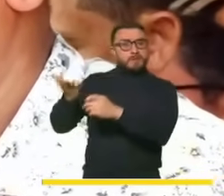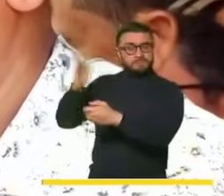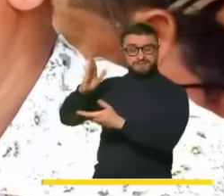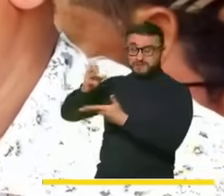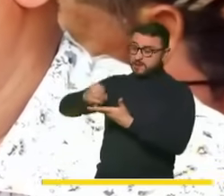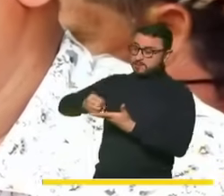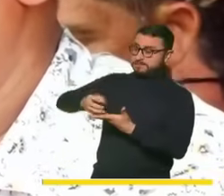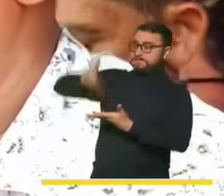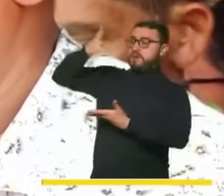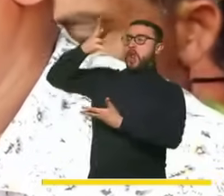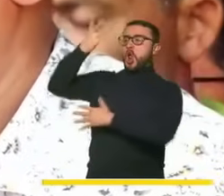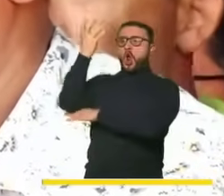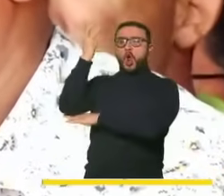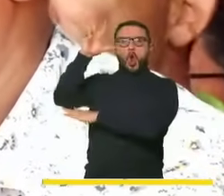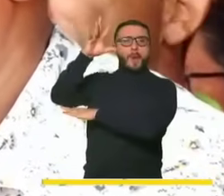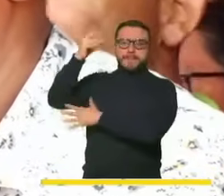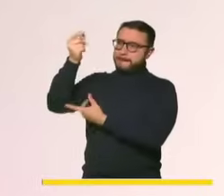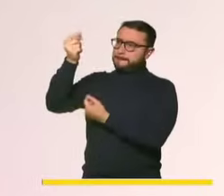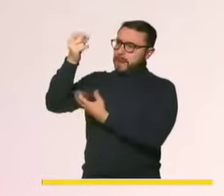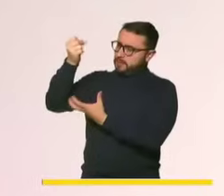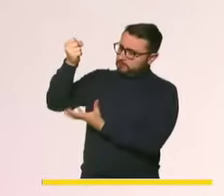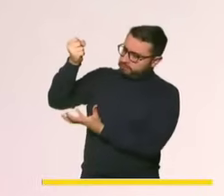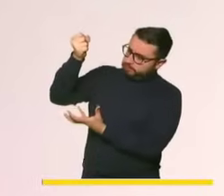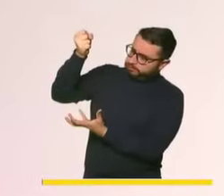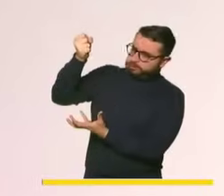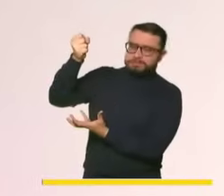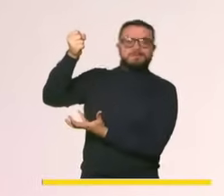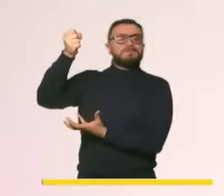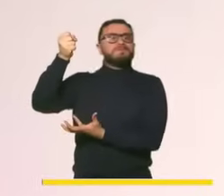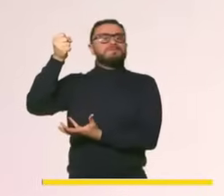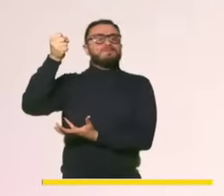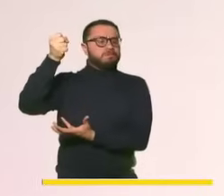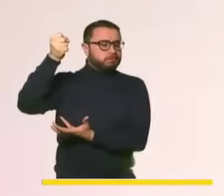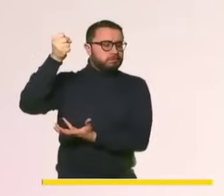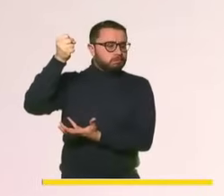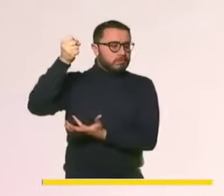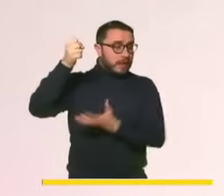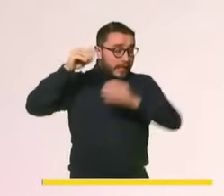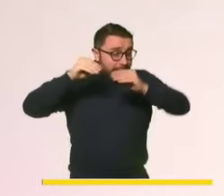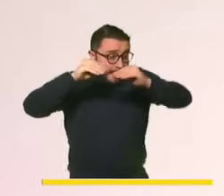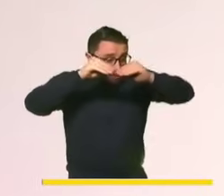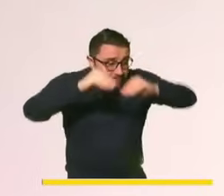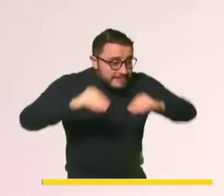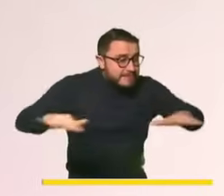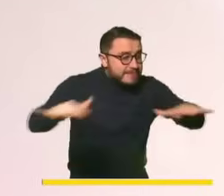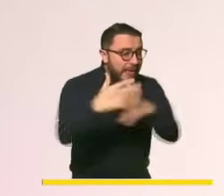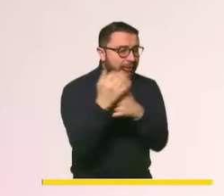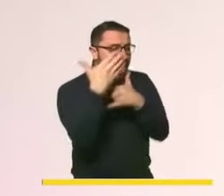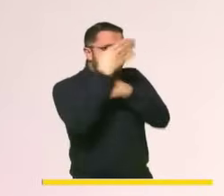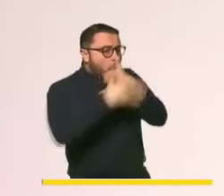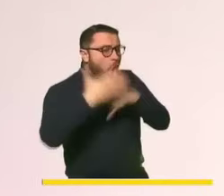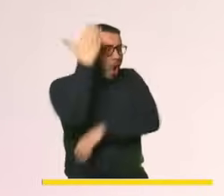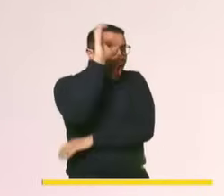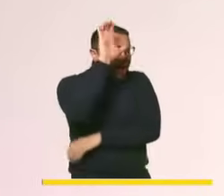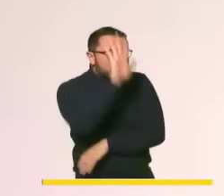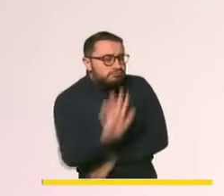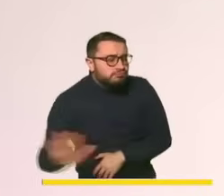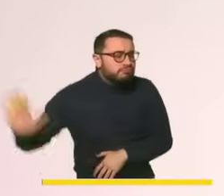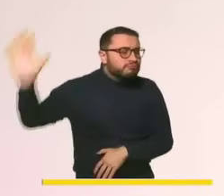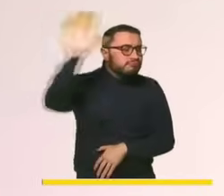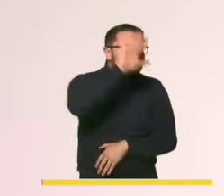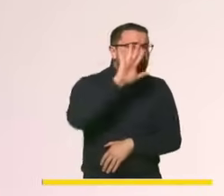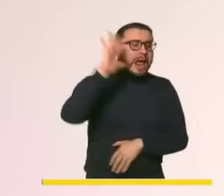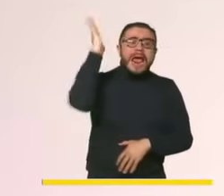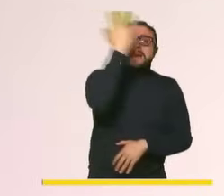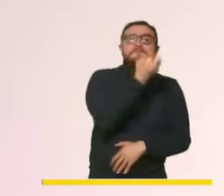nación, lo que tiene de bonanza la tierra colombiana, su belleza,